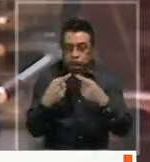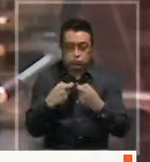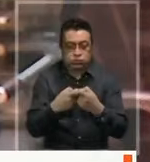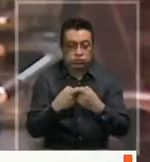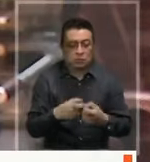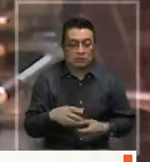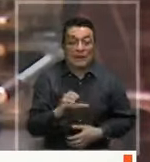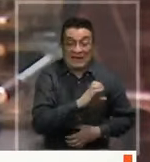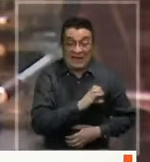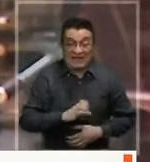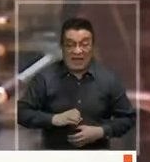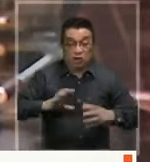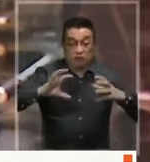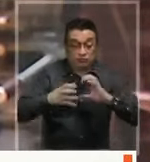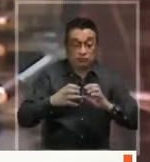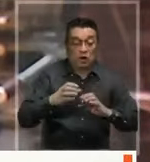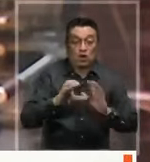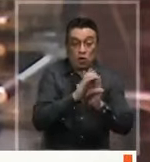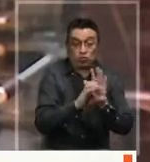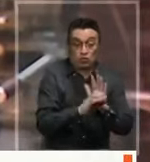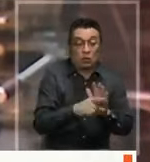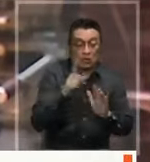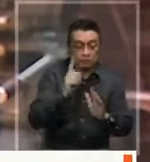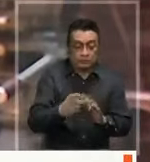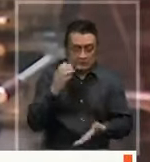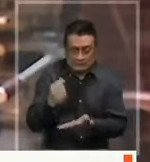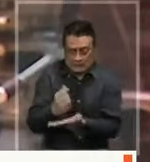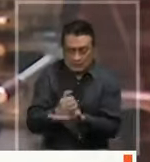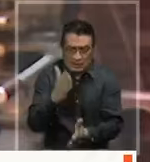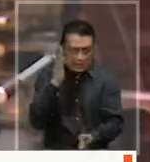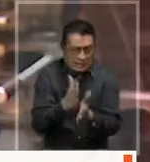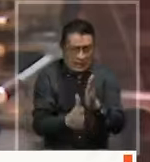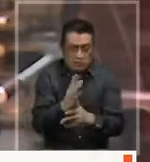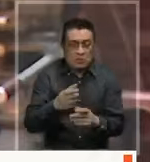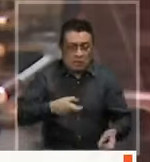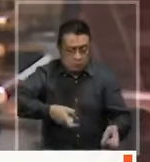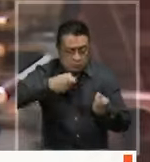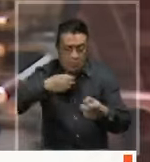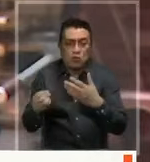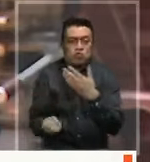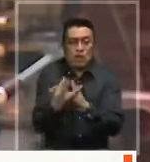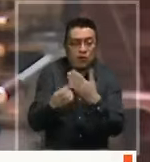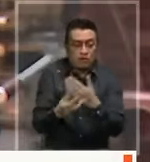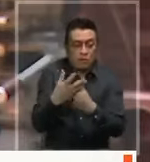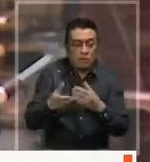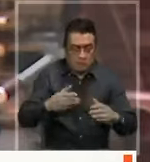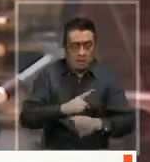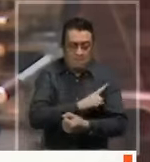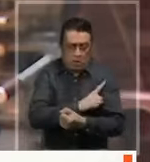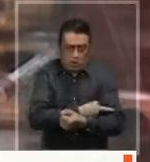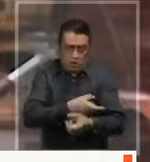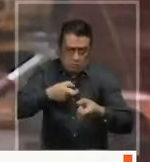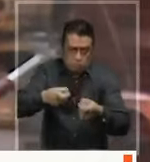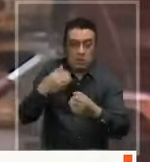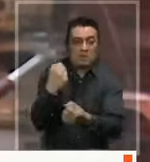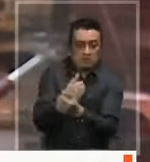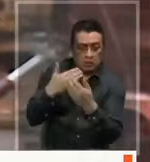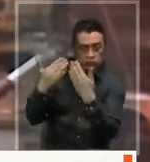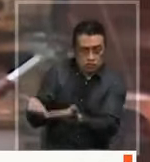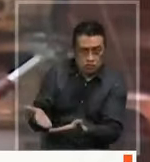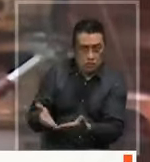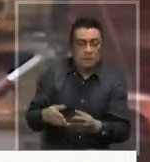excepción constitucional para poder agilizar todos los trámites para por ejemplo de armas modernas y abrumadoramente poderosas a nuestras policías cerrar